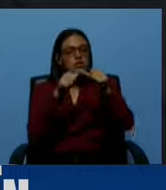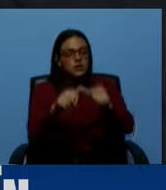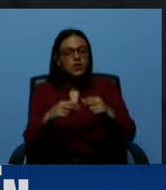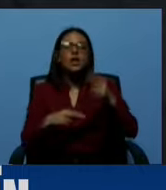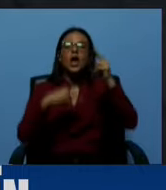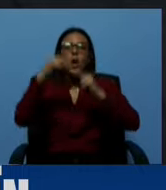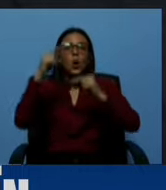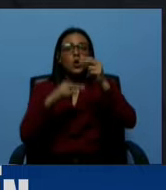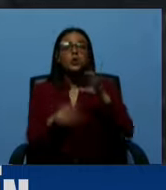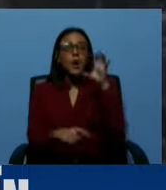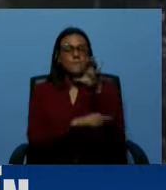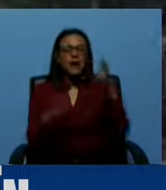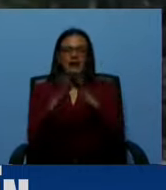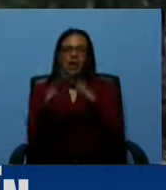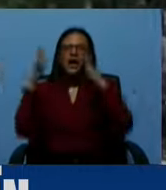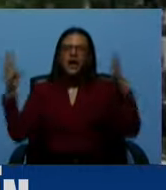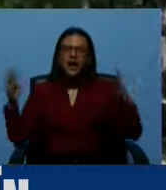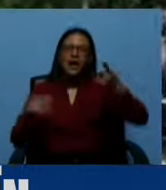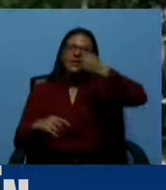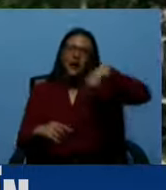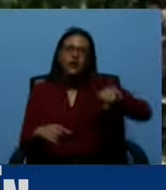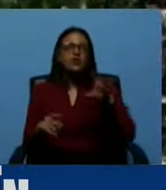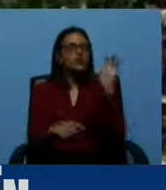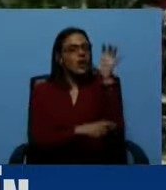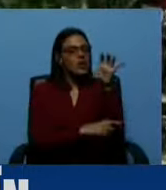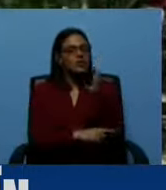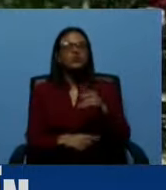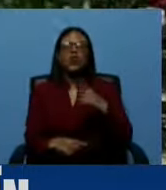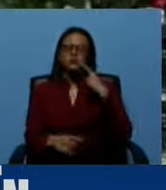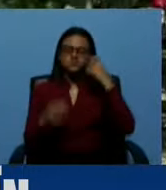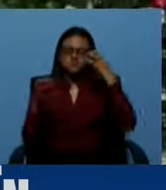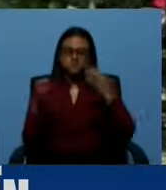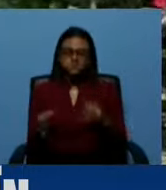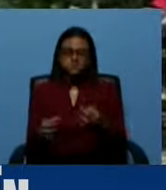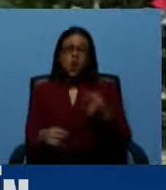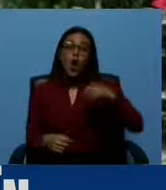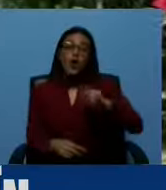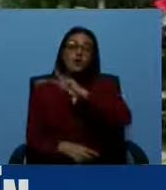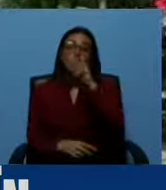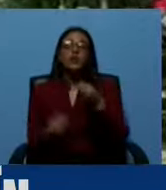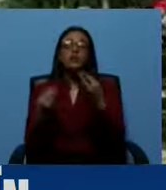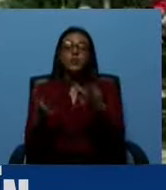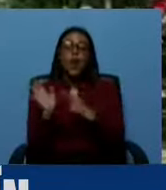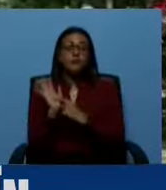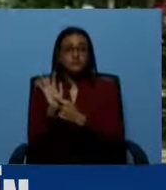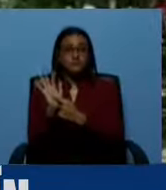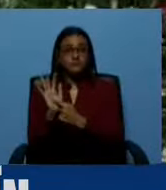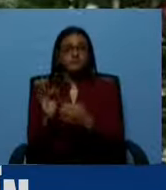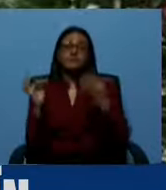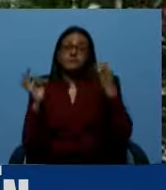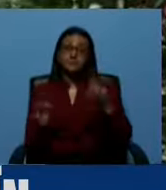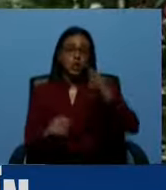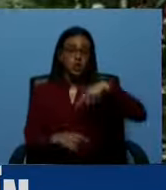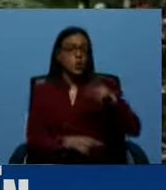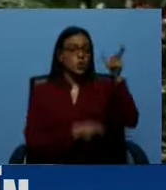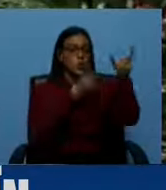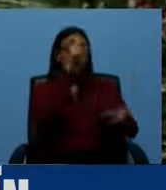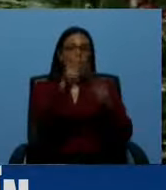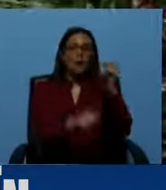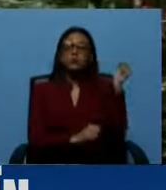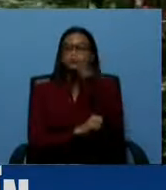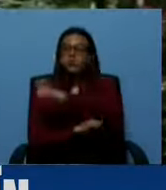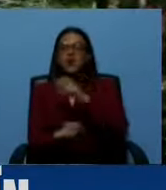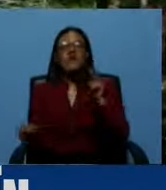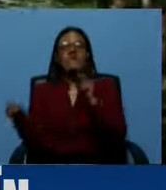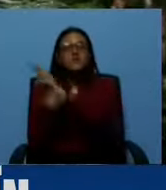patria grande y por construir una nación soberana. Hoy Venezuela también está dando las mismas lecciones, el pueblo venezolano derrotando la